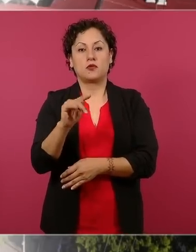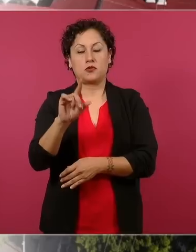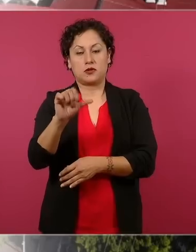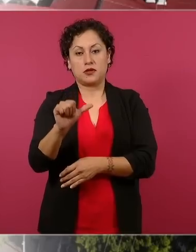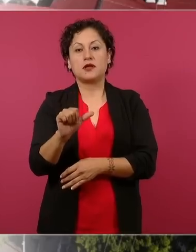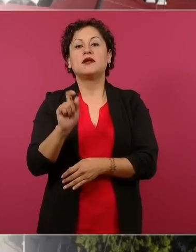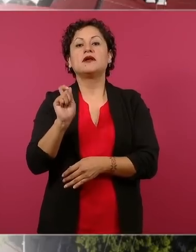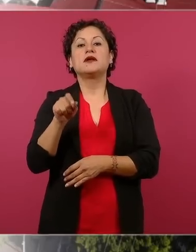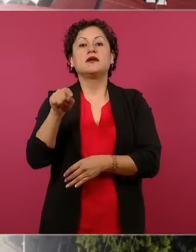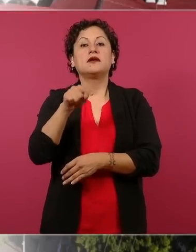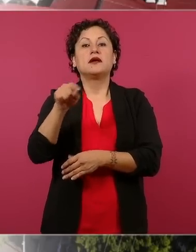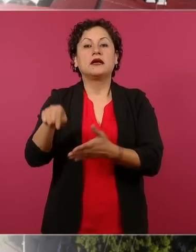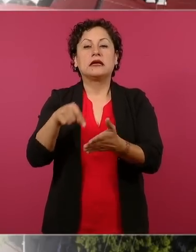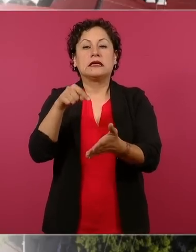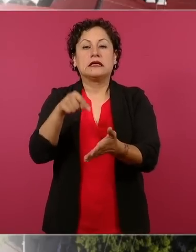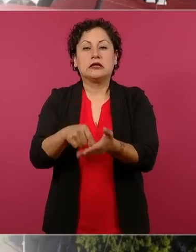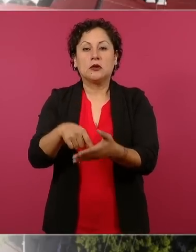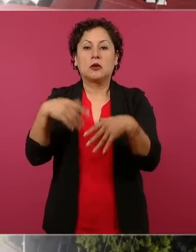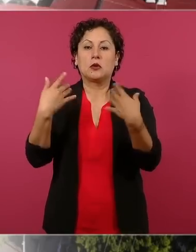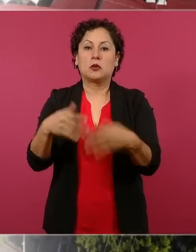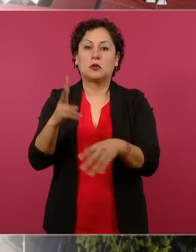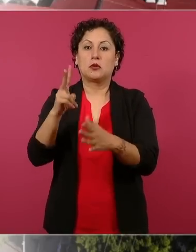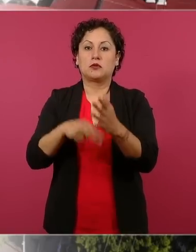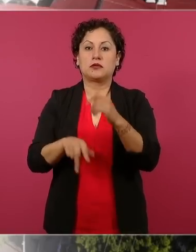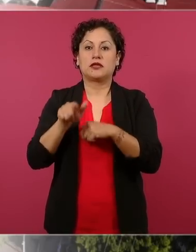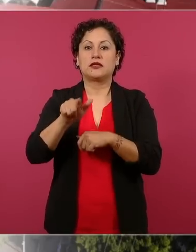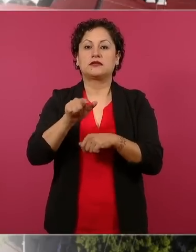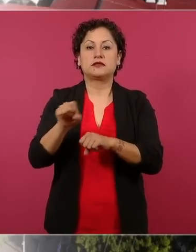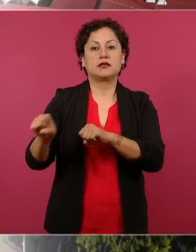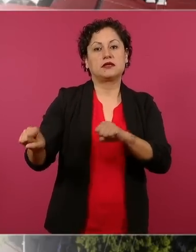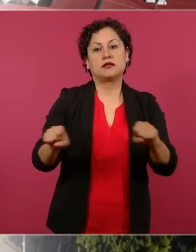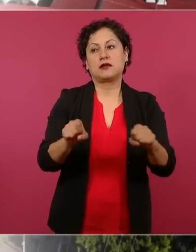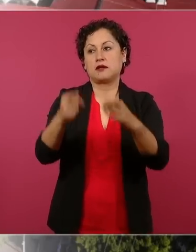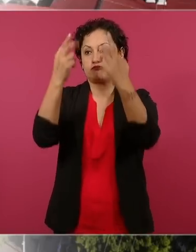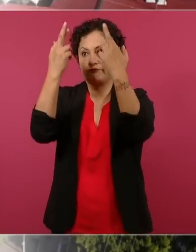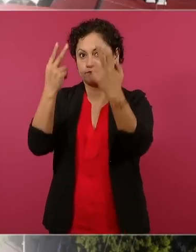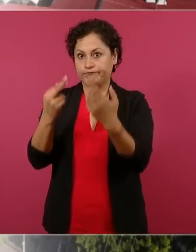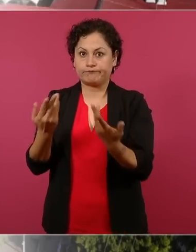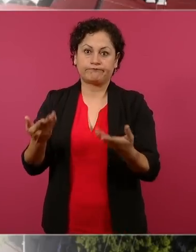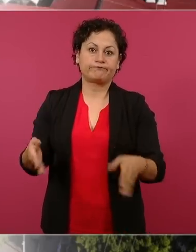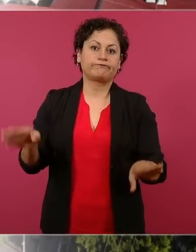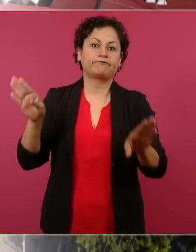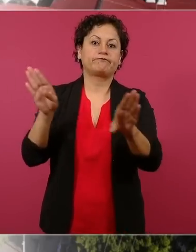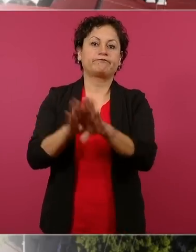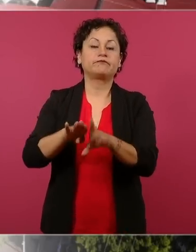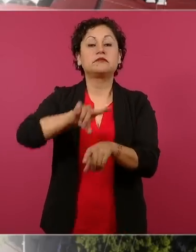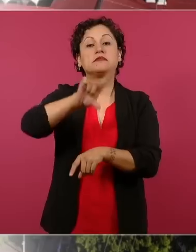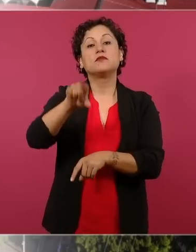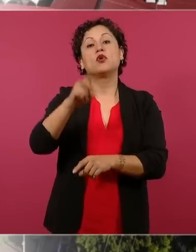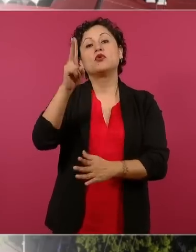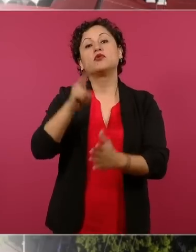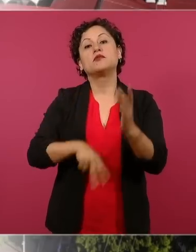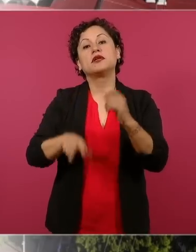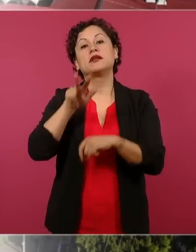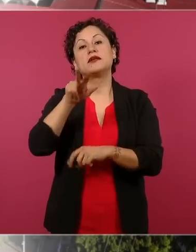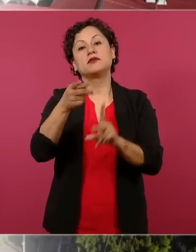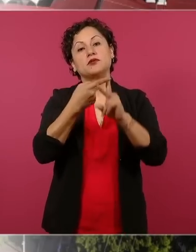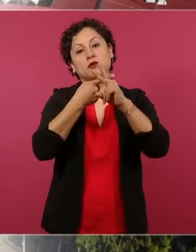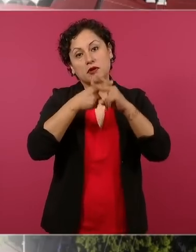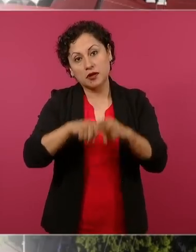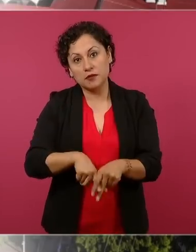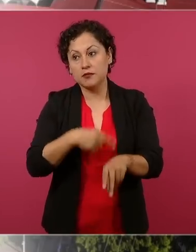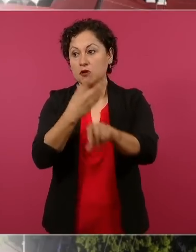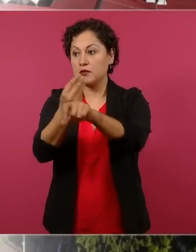importantes en 2017, cerró sus puertas y en 2018 iniciaron los trabajos de rehabilitación, entró